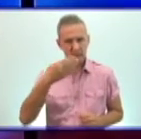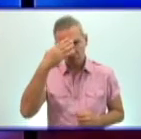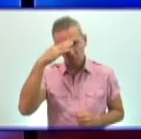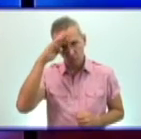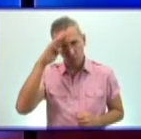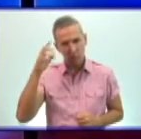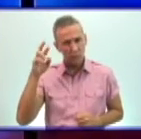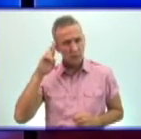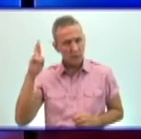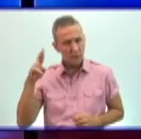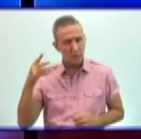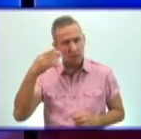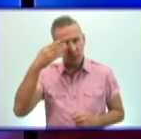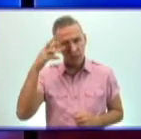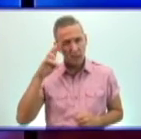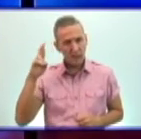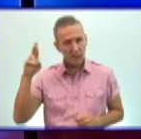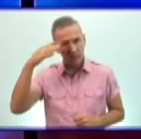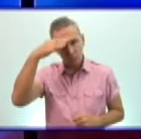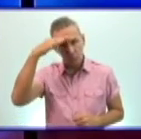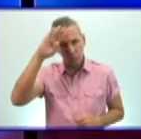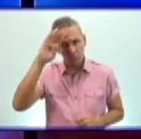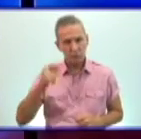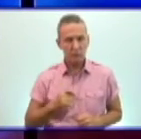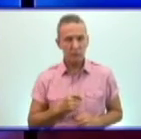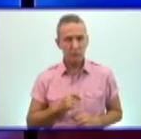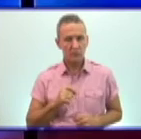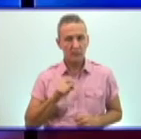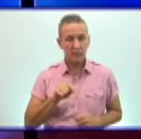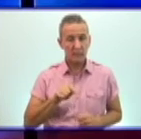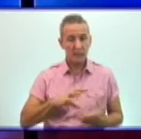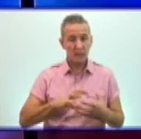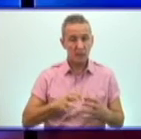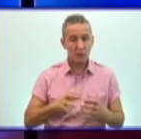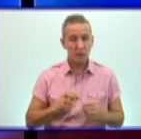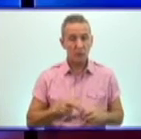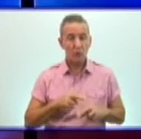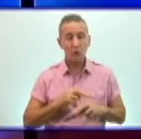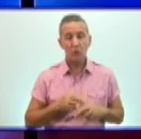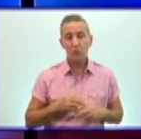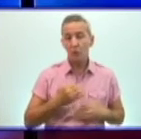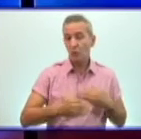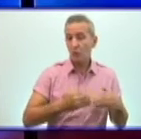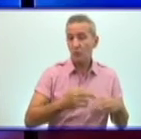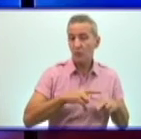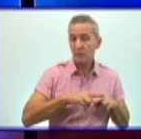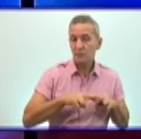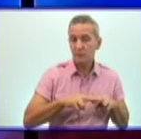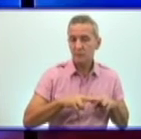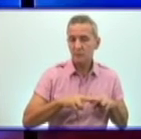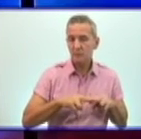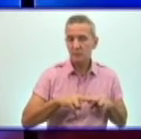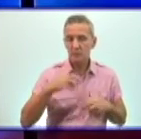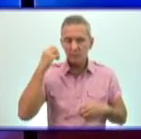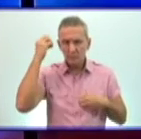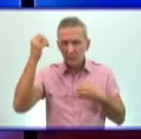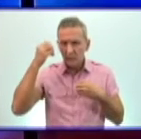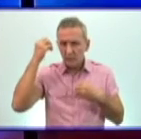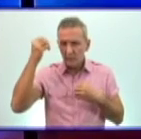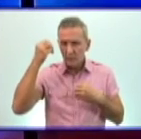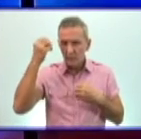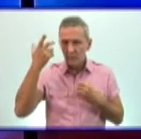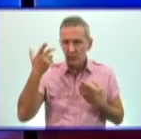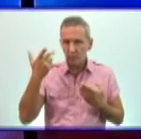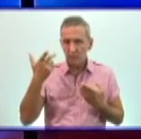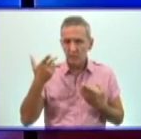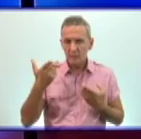la revolución cubana es expresión de un hecho histórico, un proceso histórico razonado y